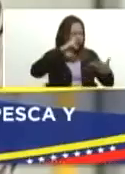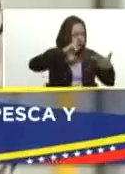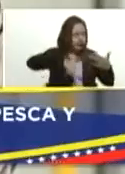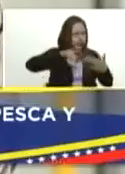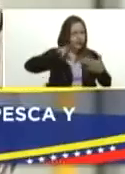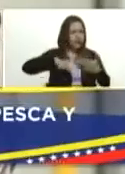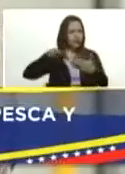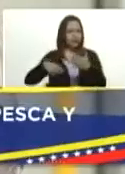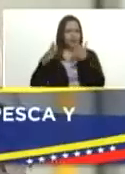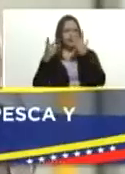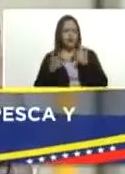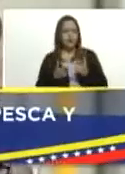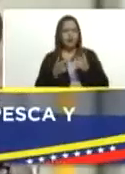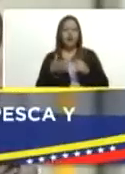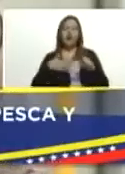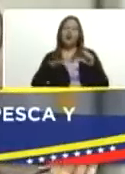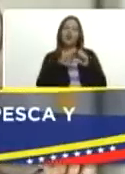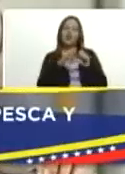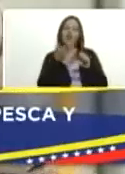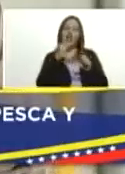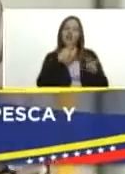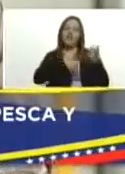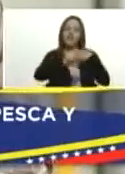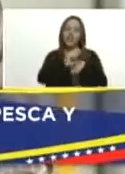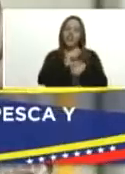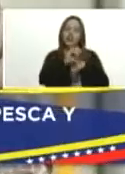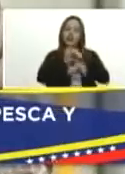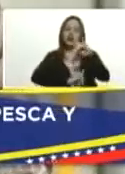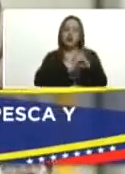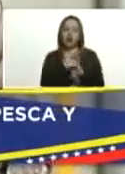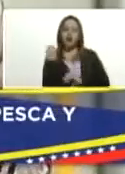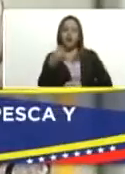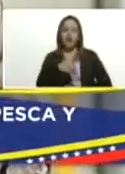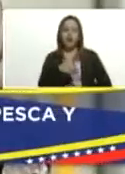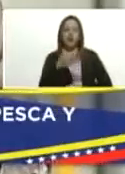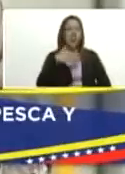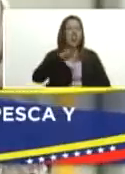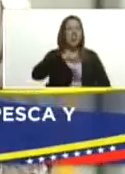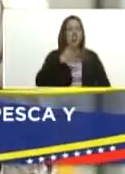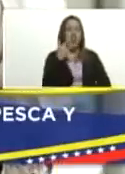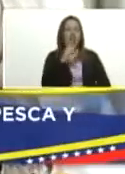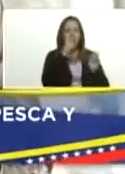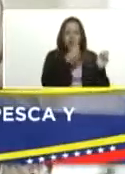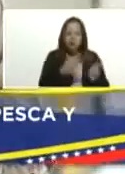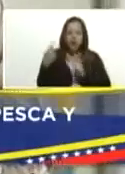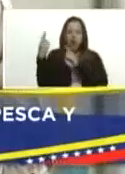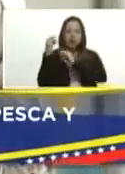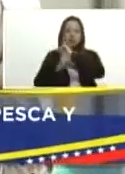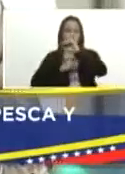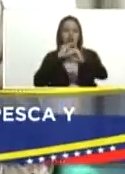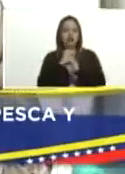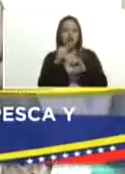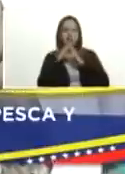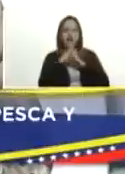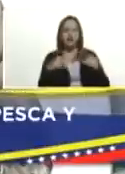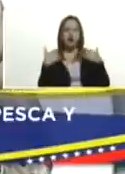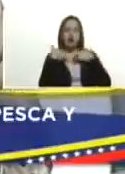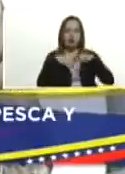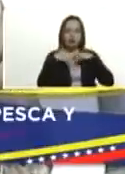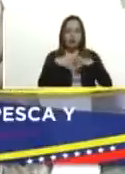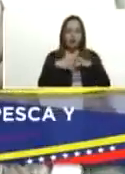fíjate. ¿A dónde estamos exportando? ¿A dónde está exportando todo el sector